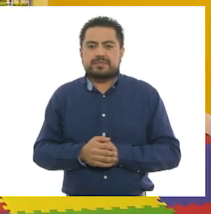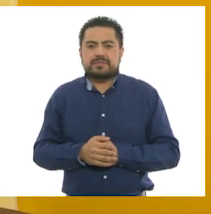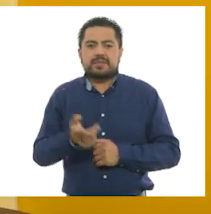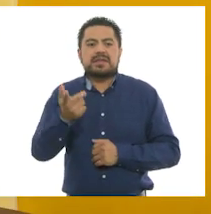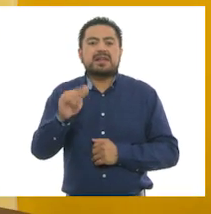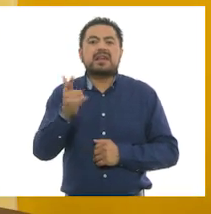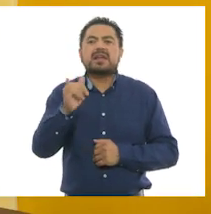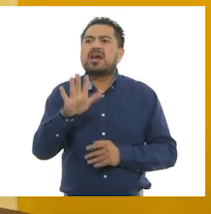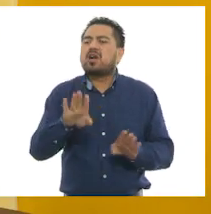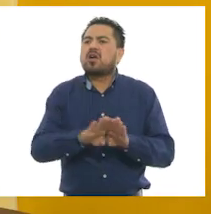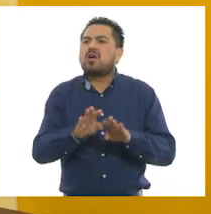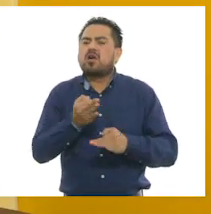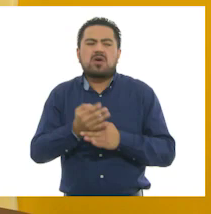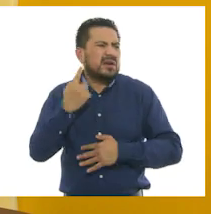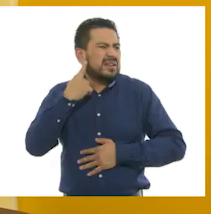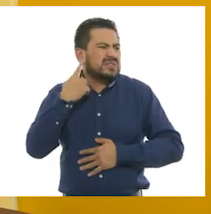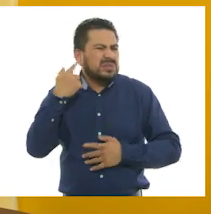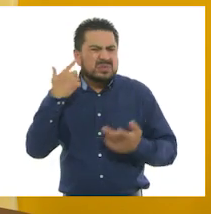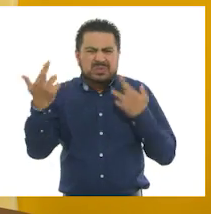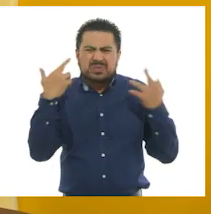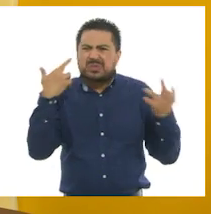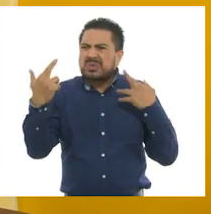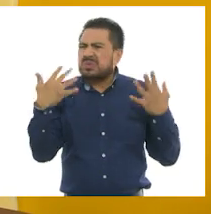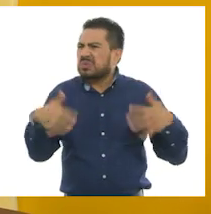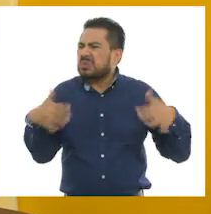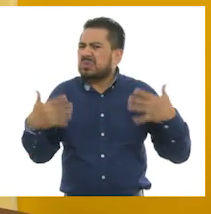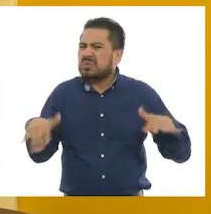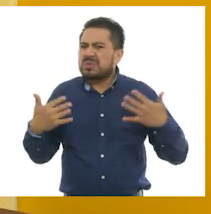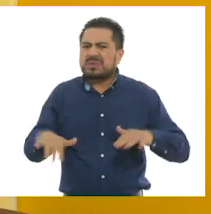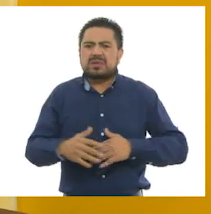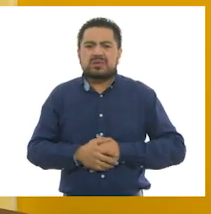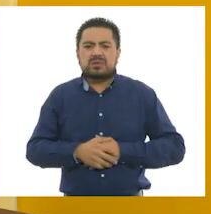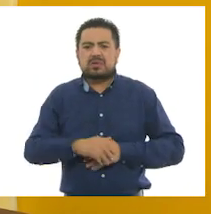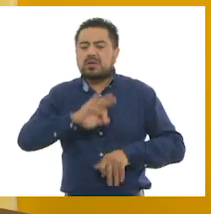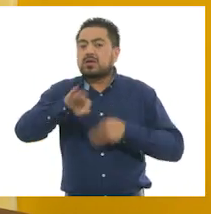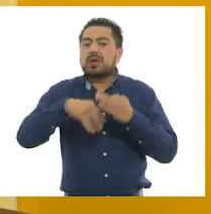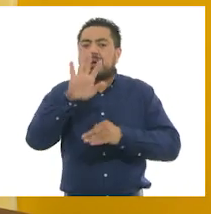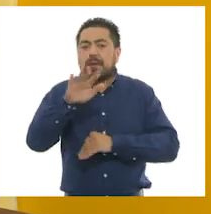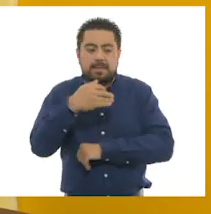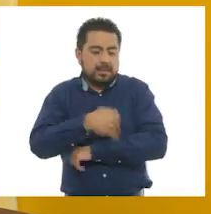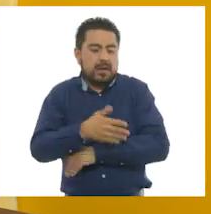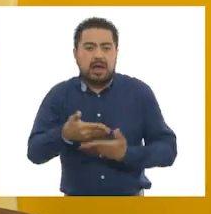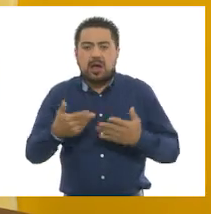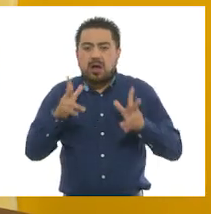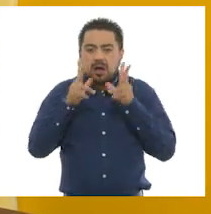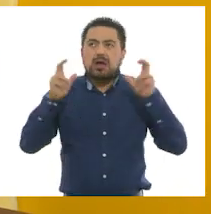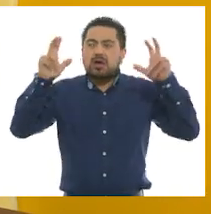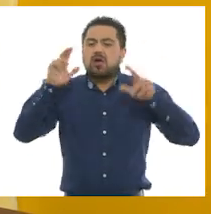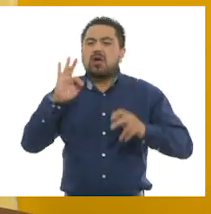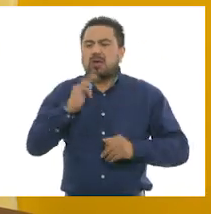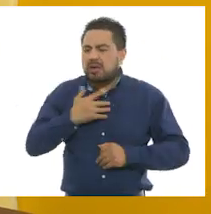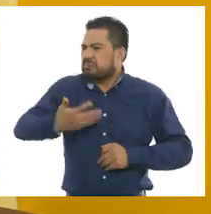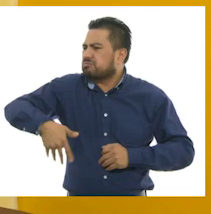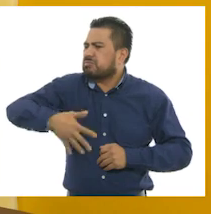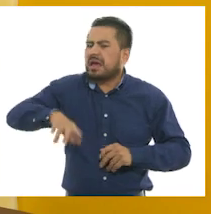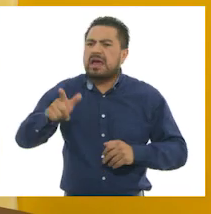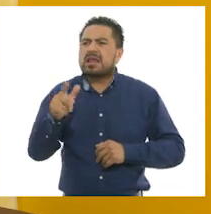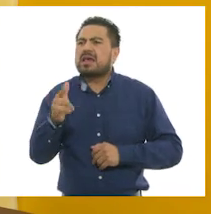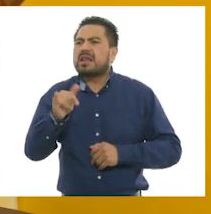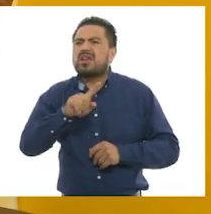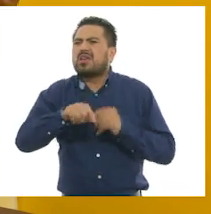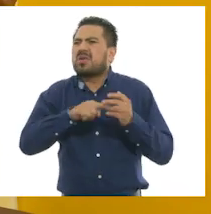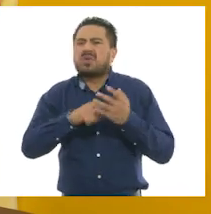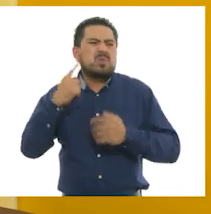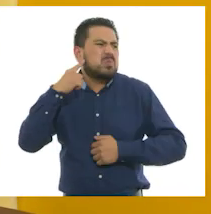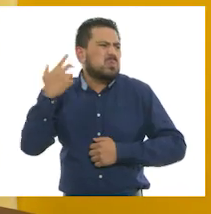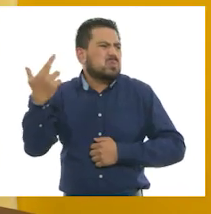Lili, bueno, ¿y cómo va a oír con este ruidero? Vamos mientras tanto con Ajo Listo en lo que encuentro a Lili y veo de dónde viene